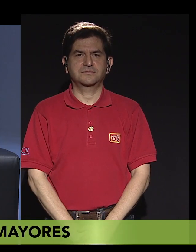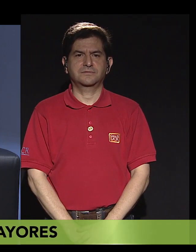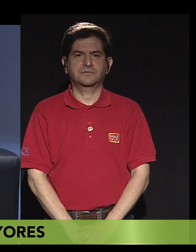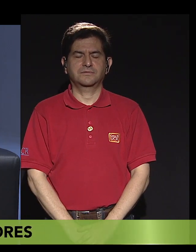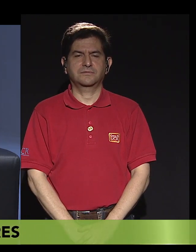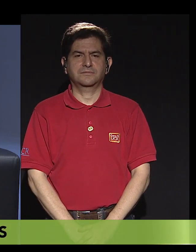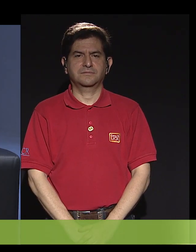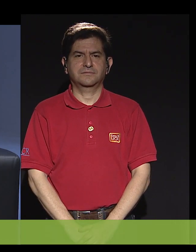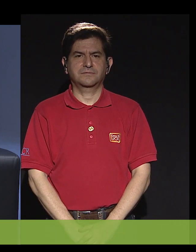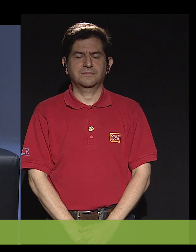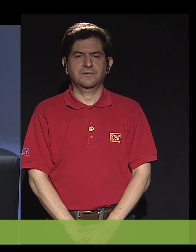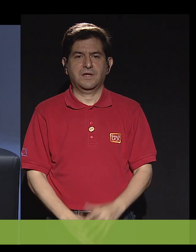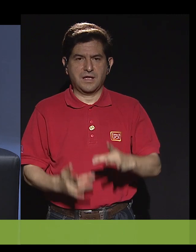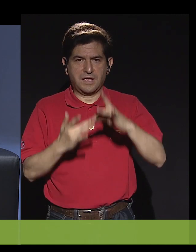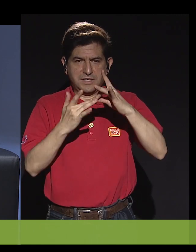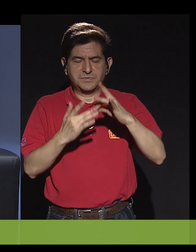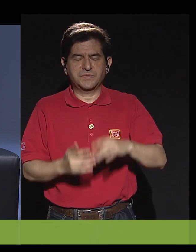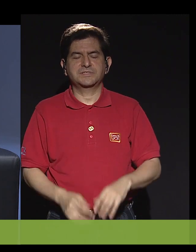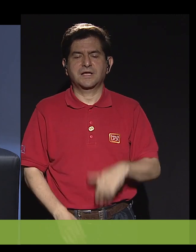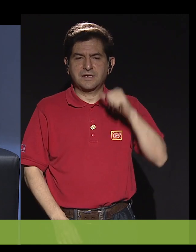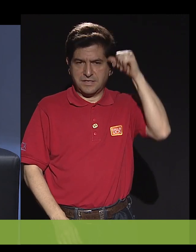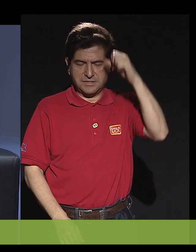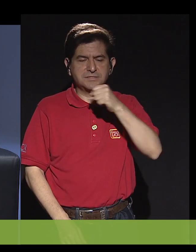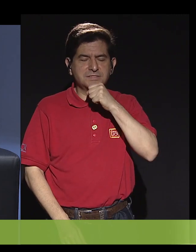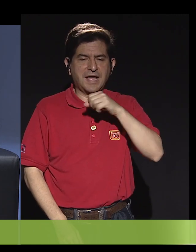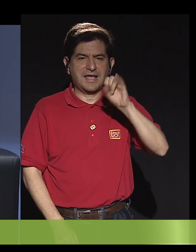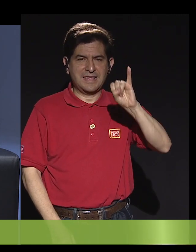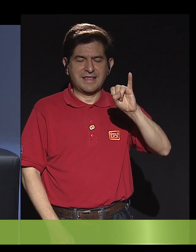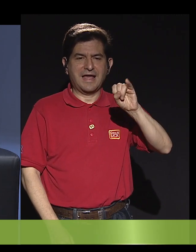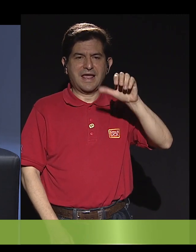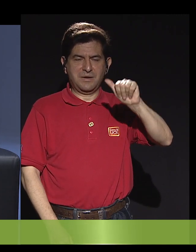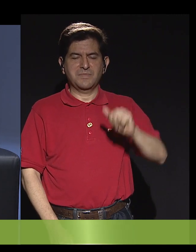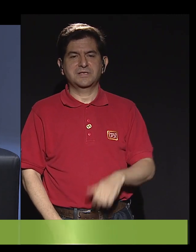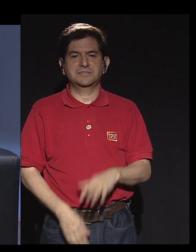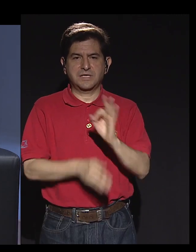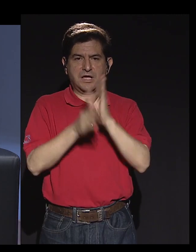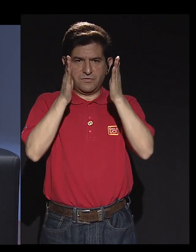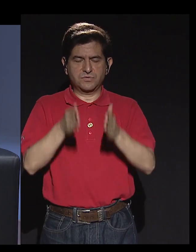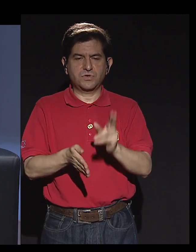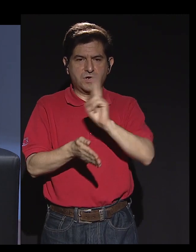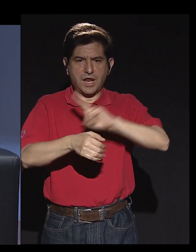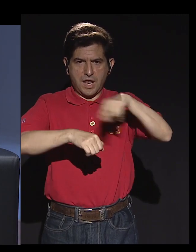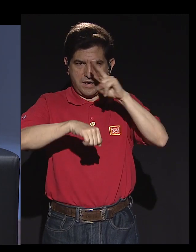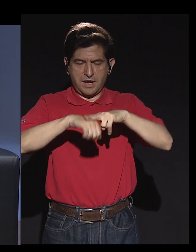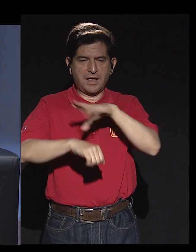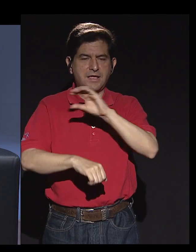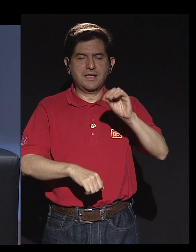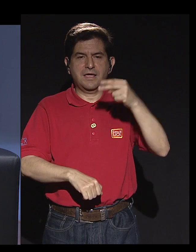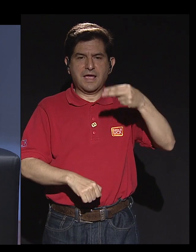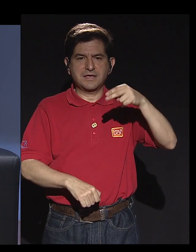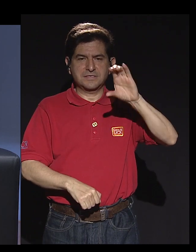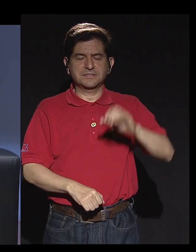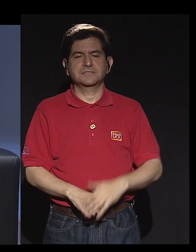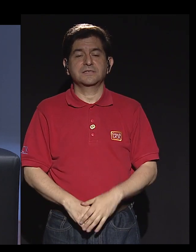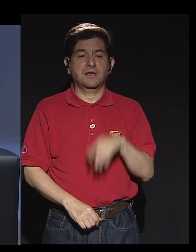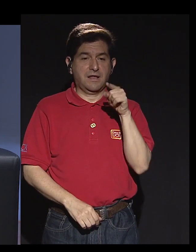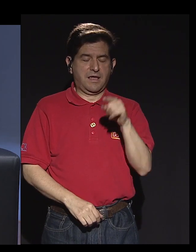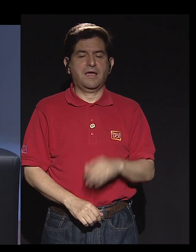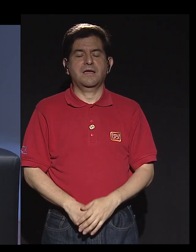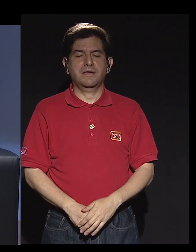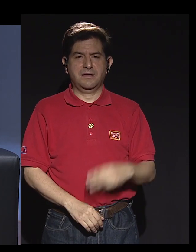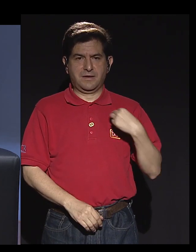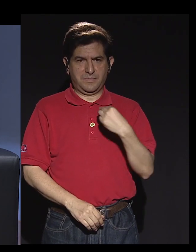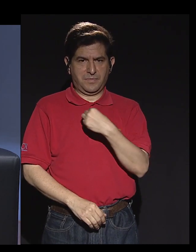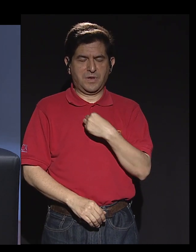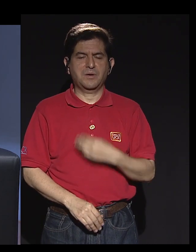tema la gerontóloga Idalia Alpizar, también funcionaria de la Universidad Nacional, y Hazel Carvajal, psicóloga de la Junta